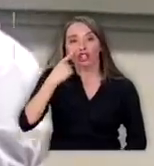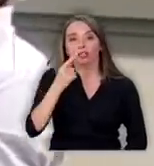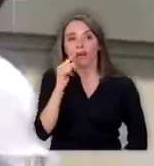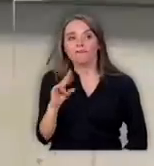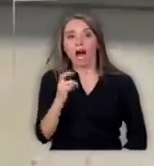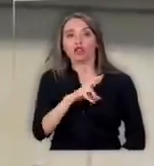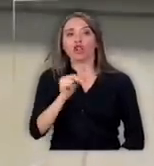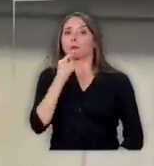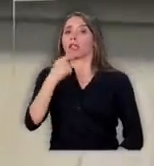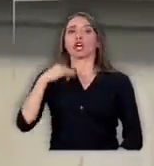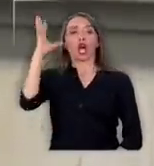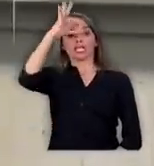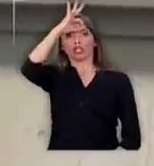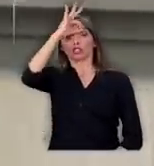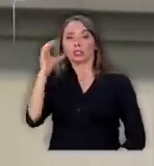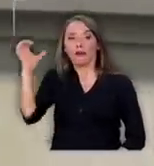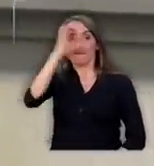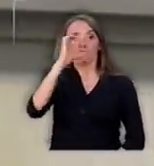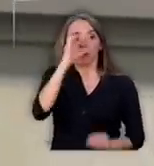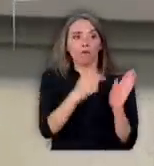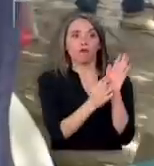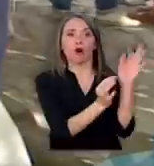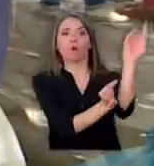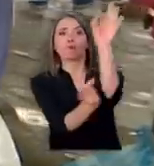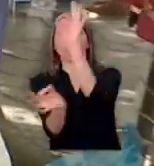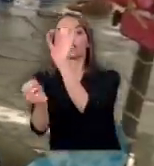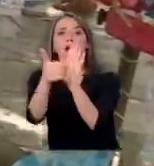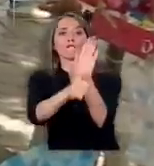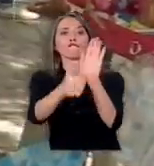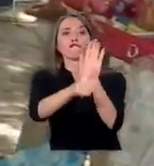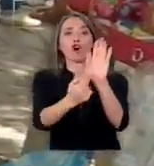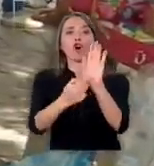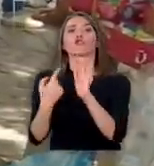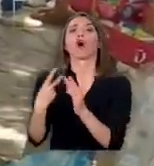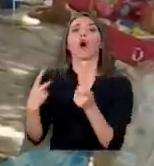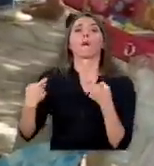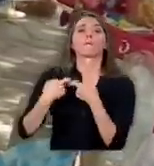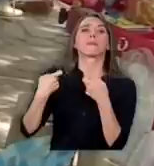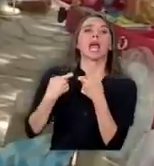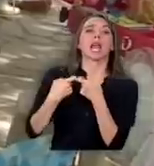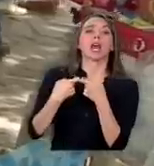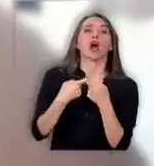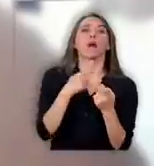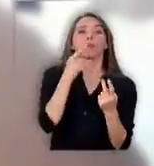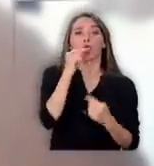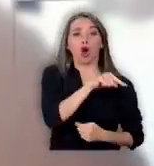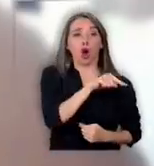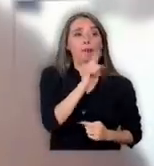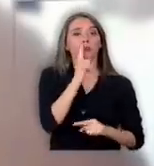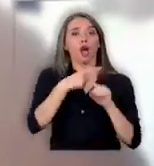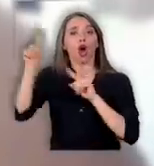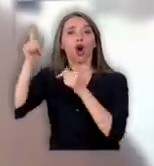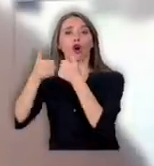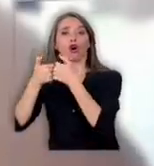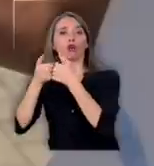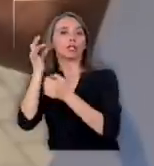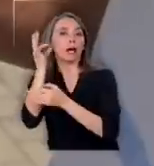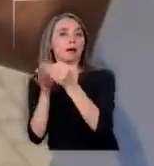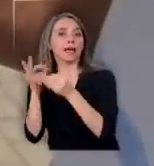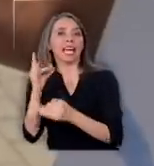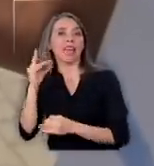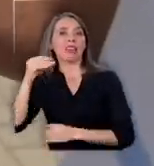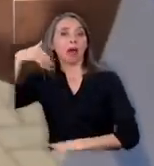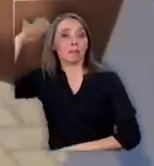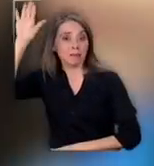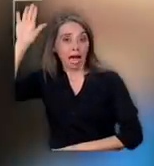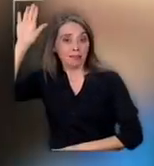acusó inocencia, incluso comenzó a buscarla con foto en mano. Declaró que se habían peleado por una relación paralela que este joven tenía con otra mujer mayor